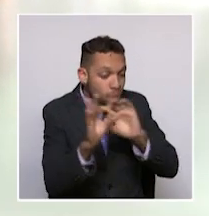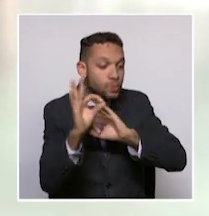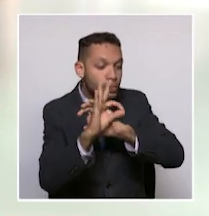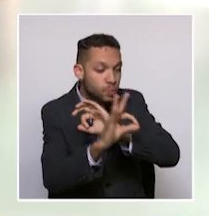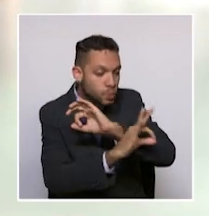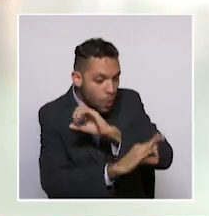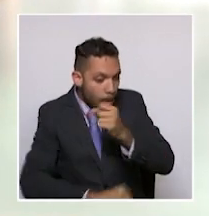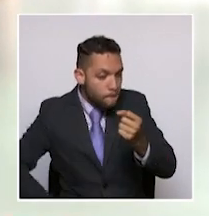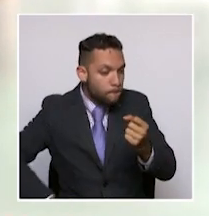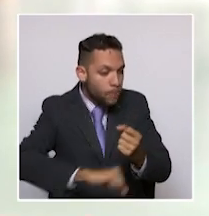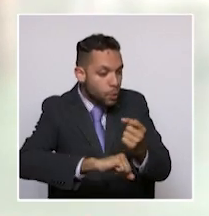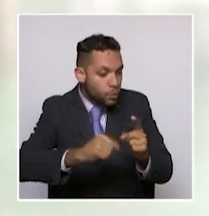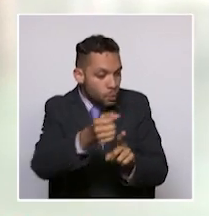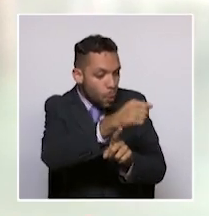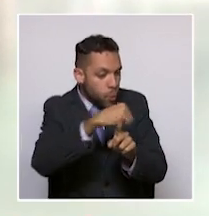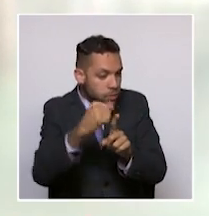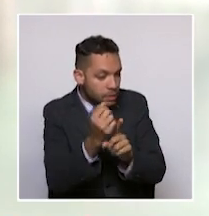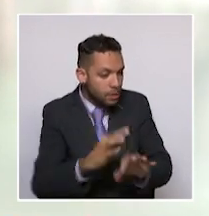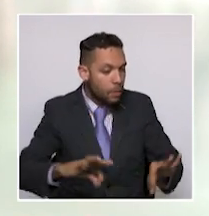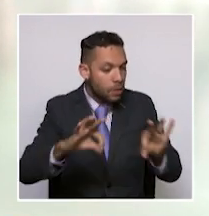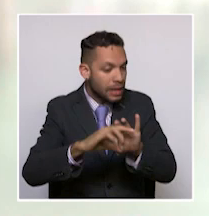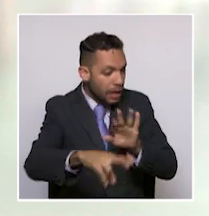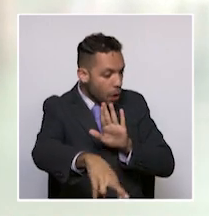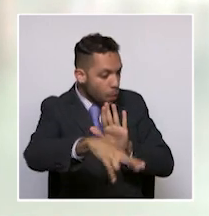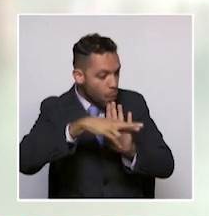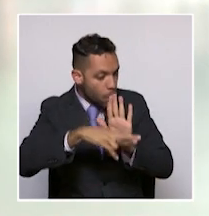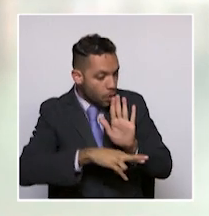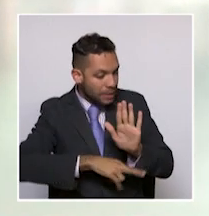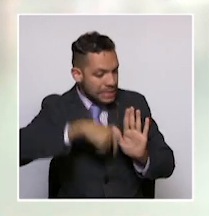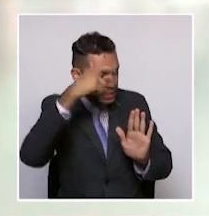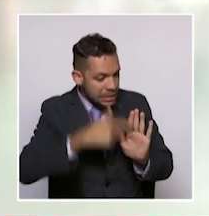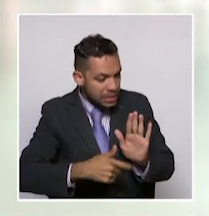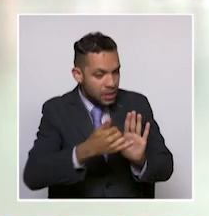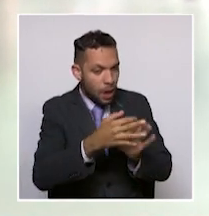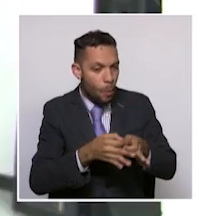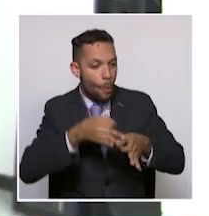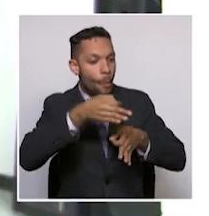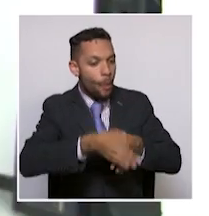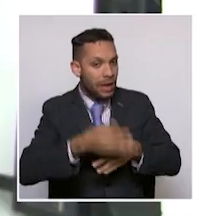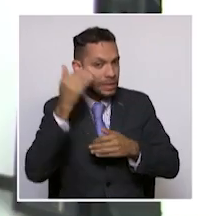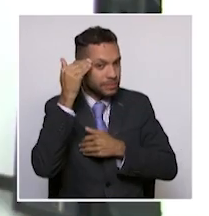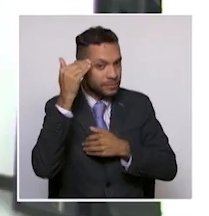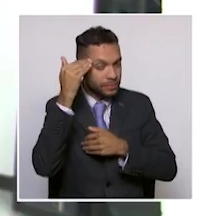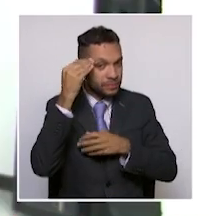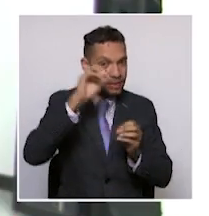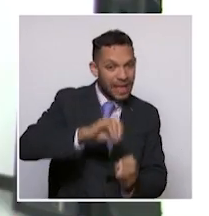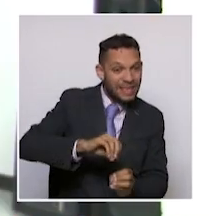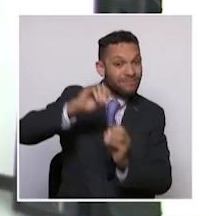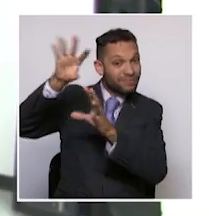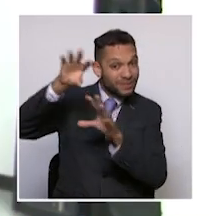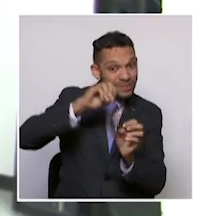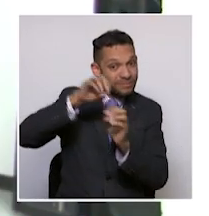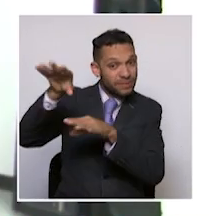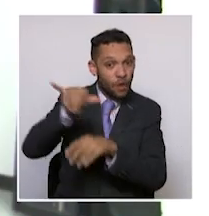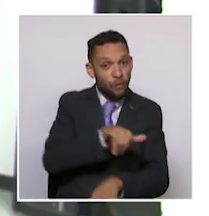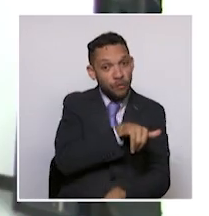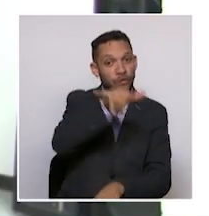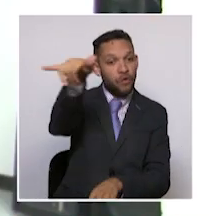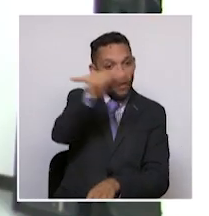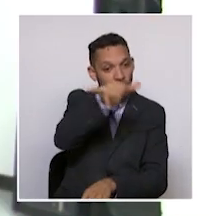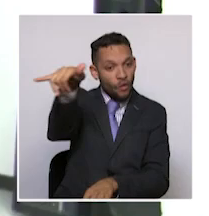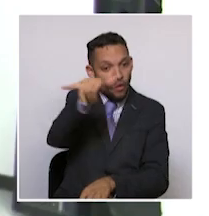lo que compete con lo que establece la norma. Anserma ha tenido una característica migratoria que podemos decir casi